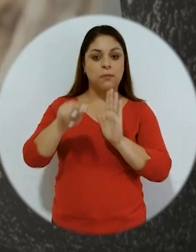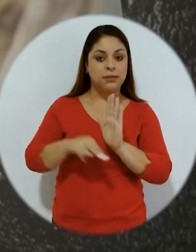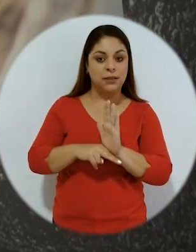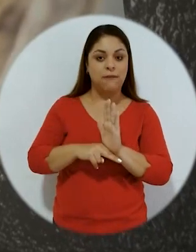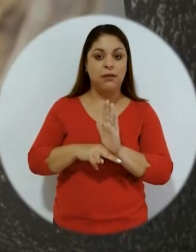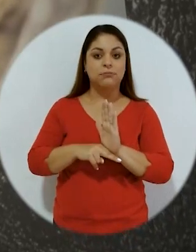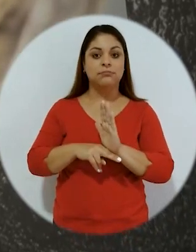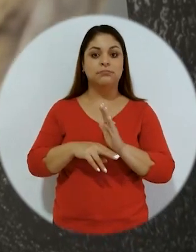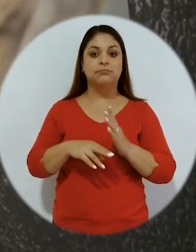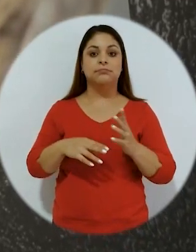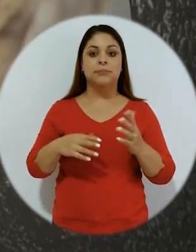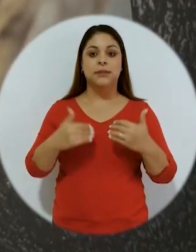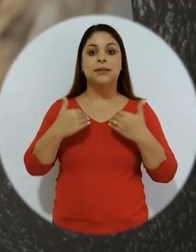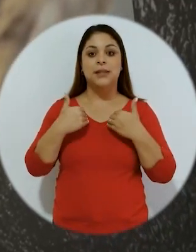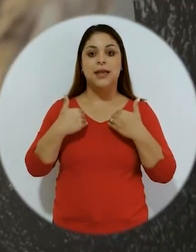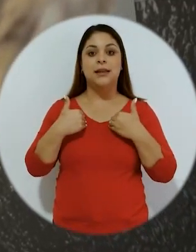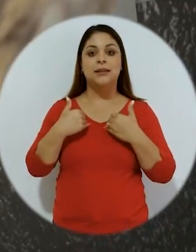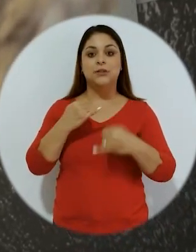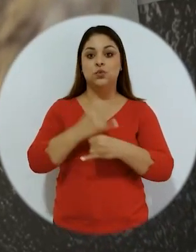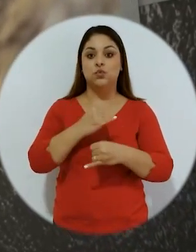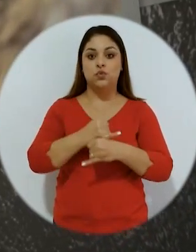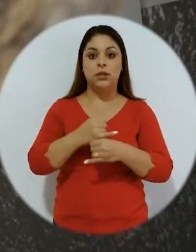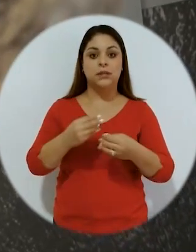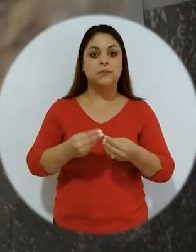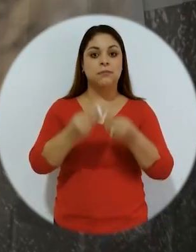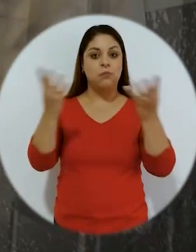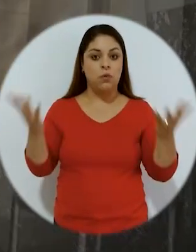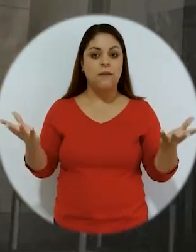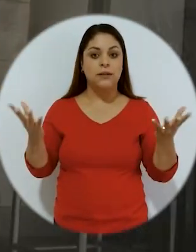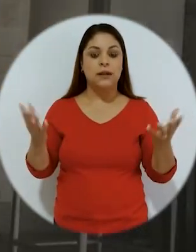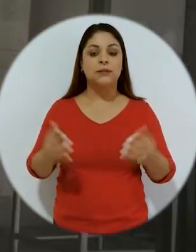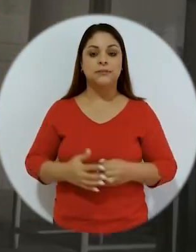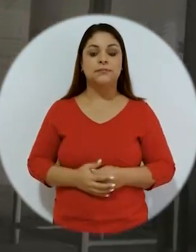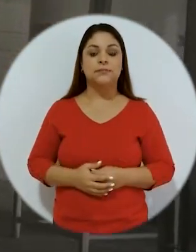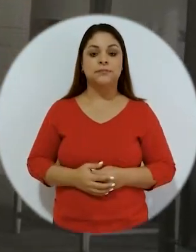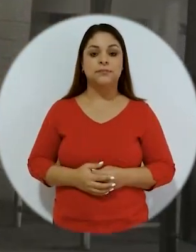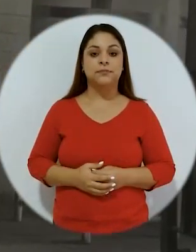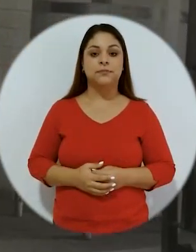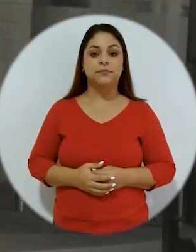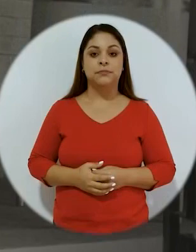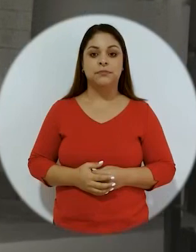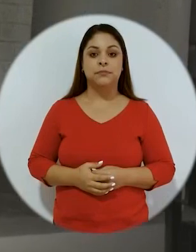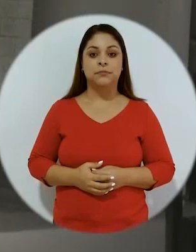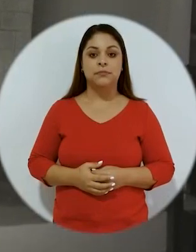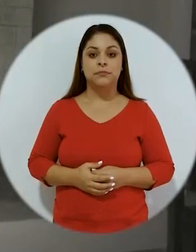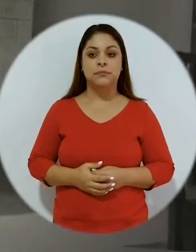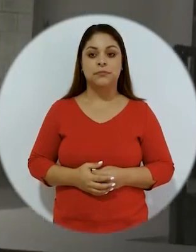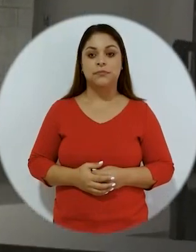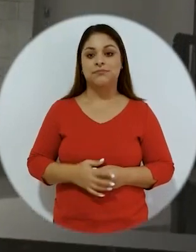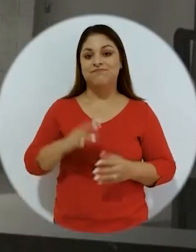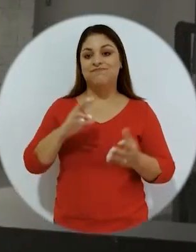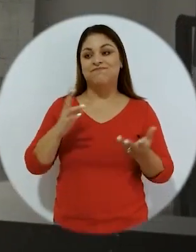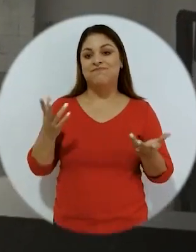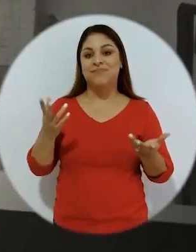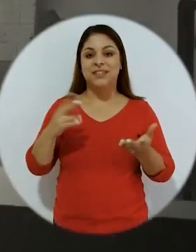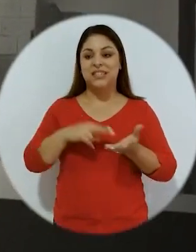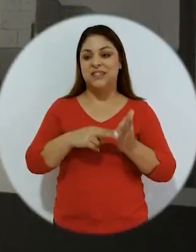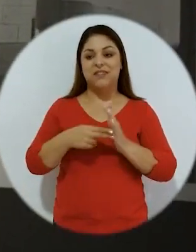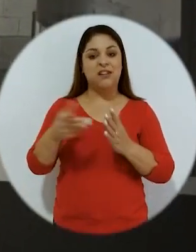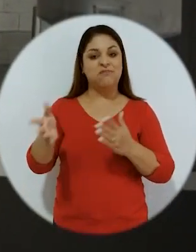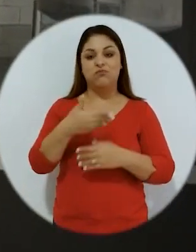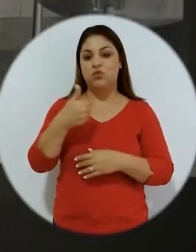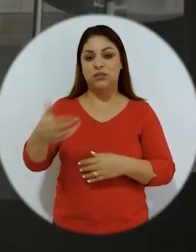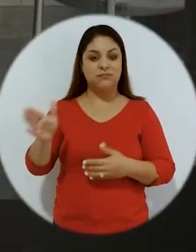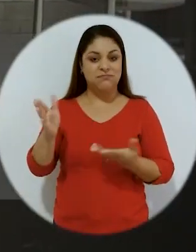normativa adicional que tienen por ser instituciones públicas, les lleva a